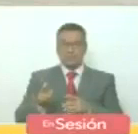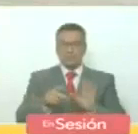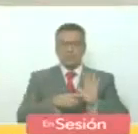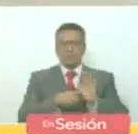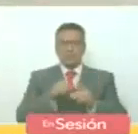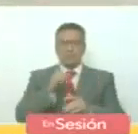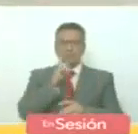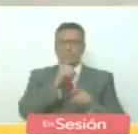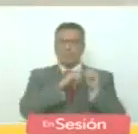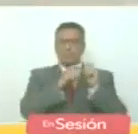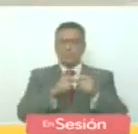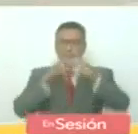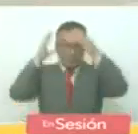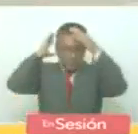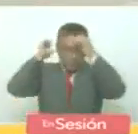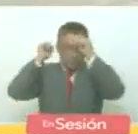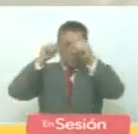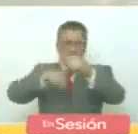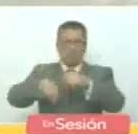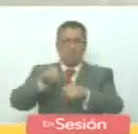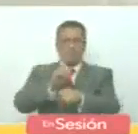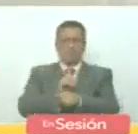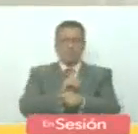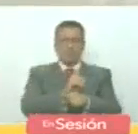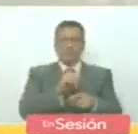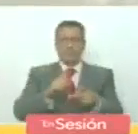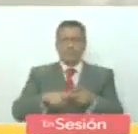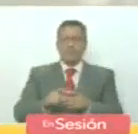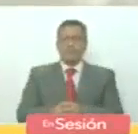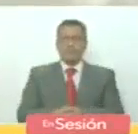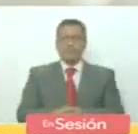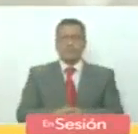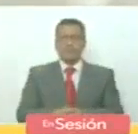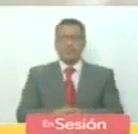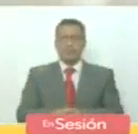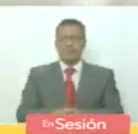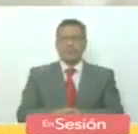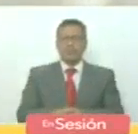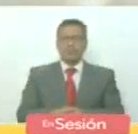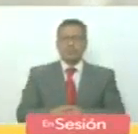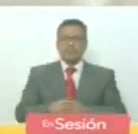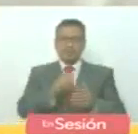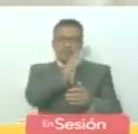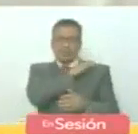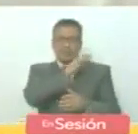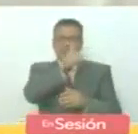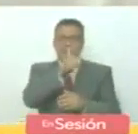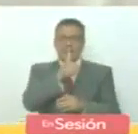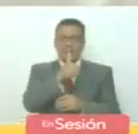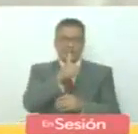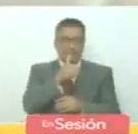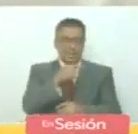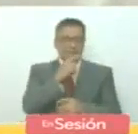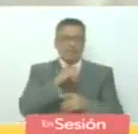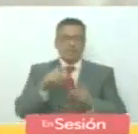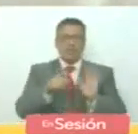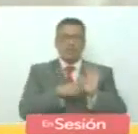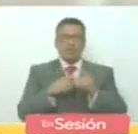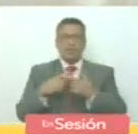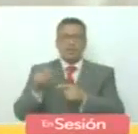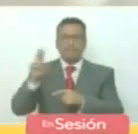Briceño como embajador extraordinario y plenipotenciario jefe de la misión de la República Bolivariana de